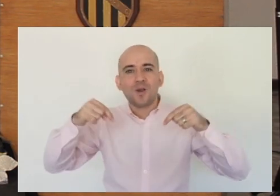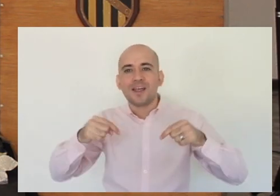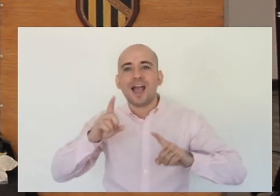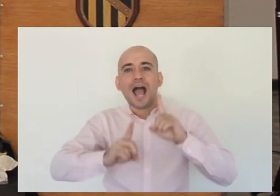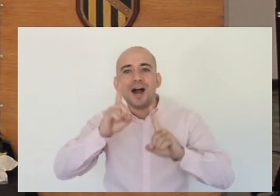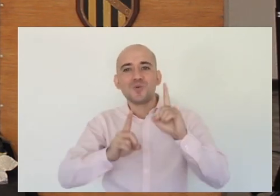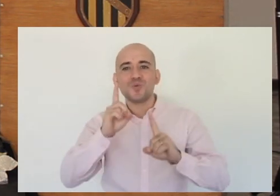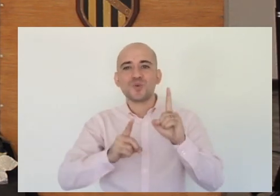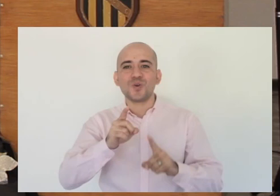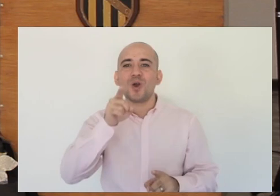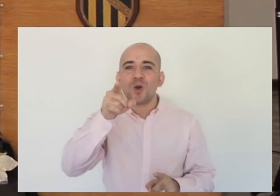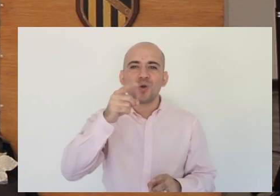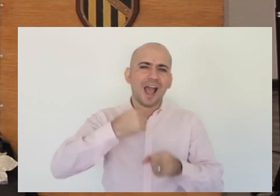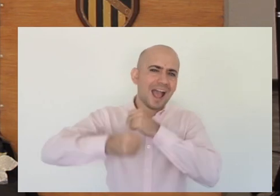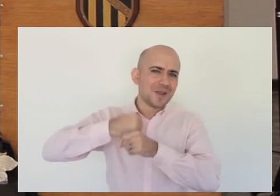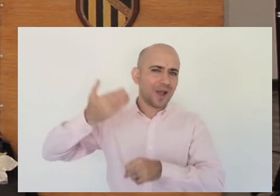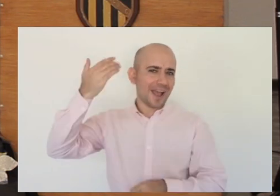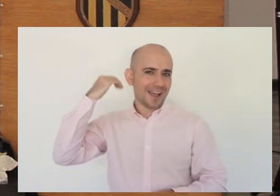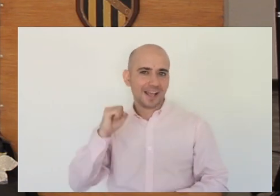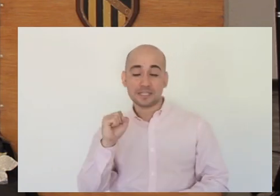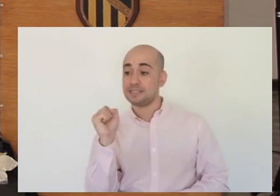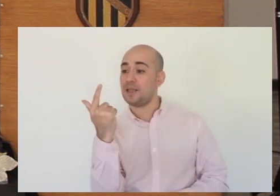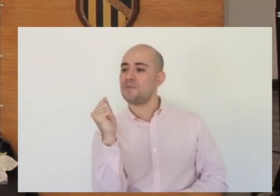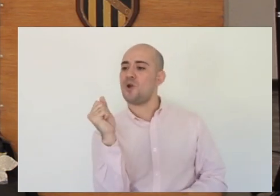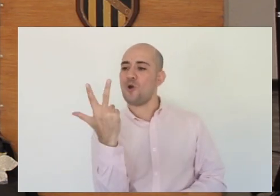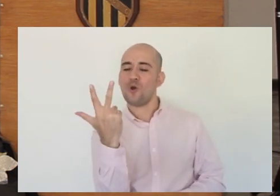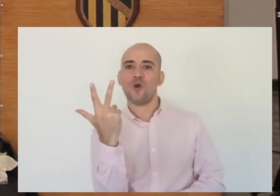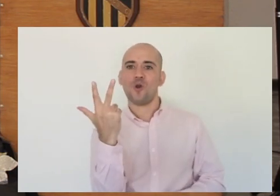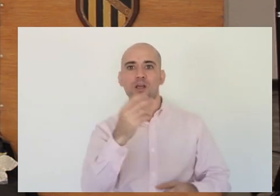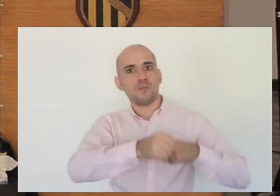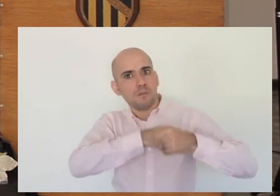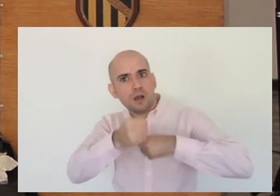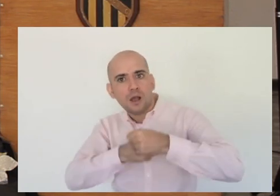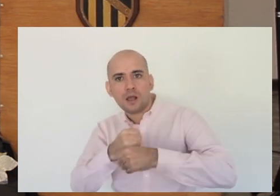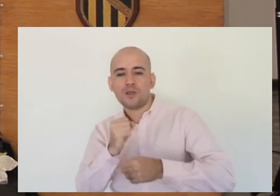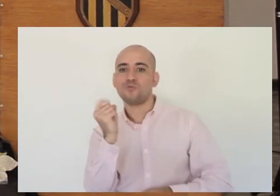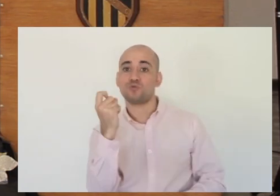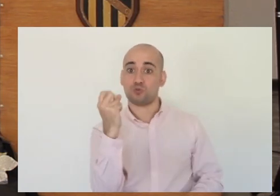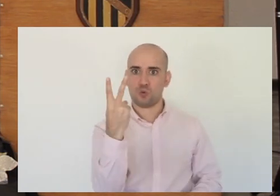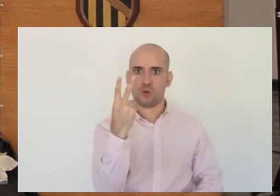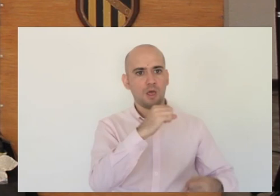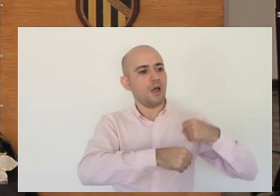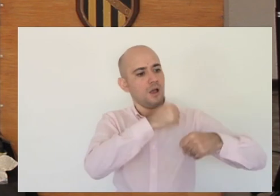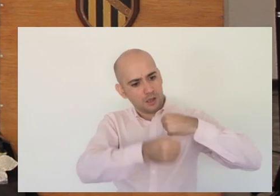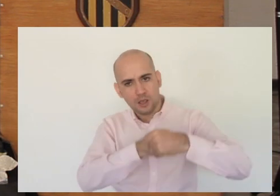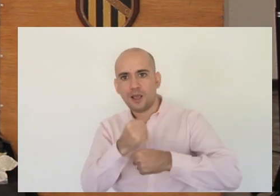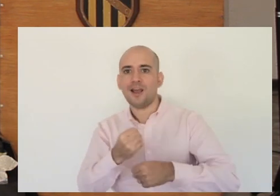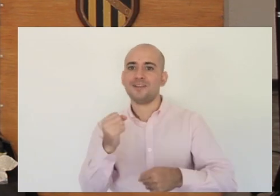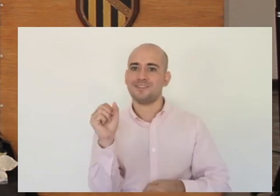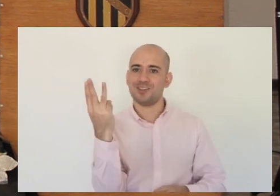mucha felicidad de contar con ellos desde el tercer nivel básico hasta la concreción del segundo ciclo de enseñanza